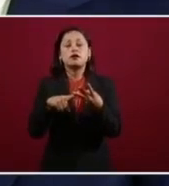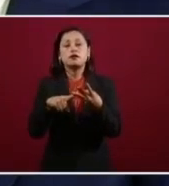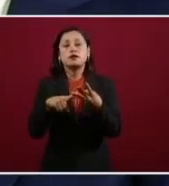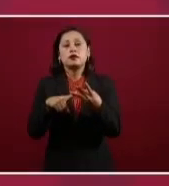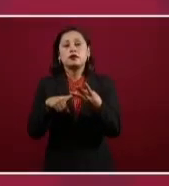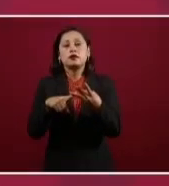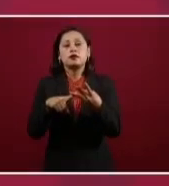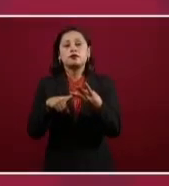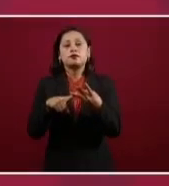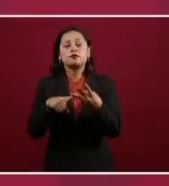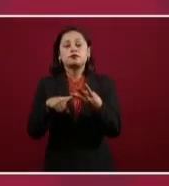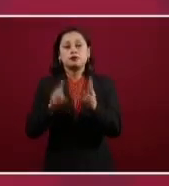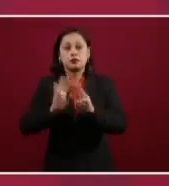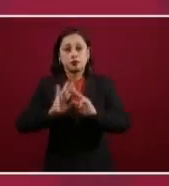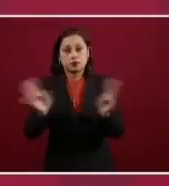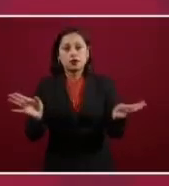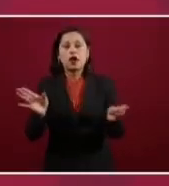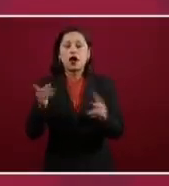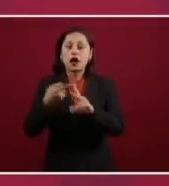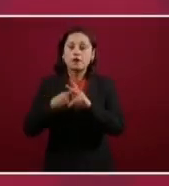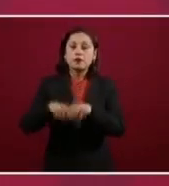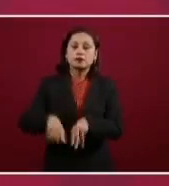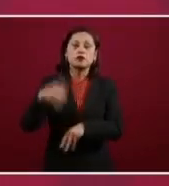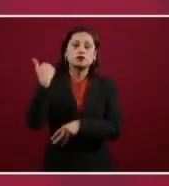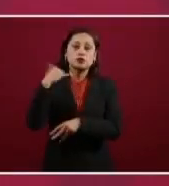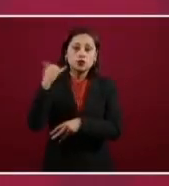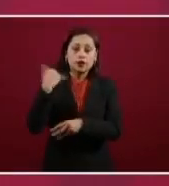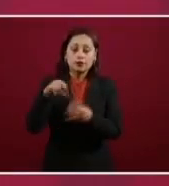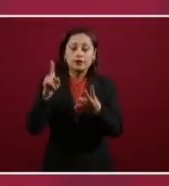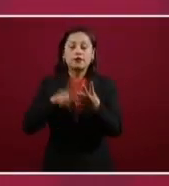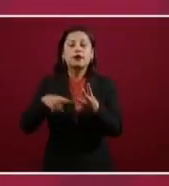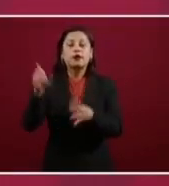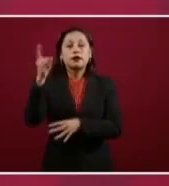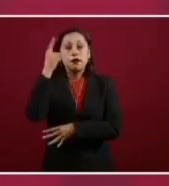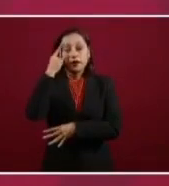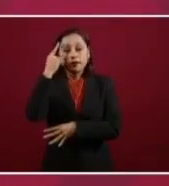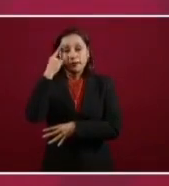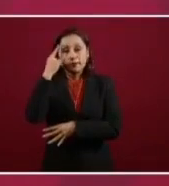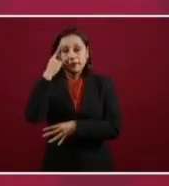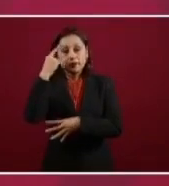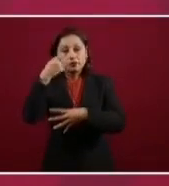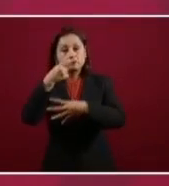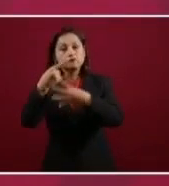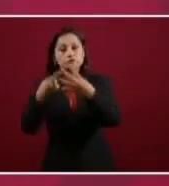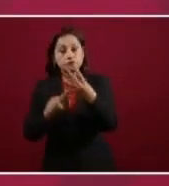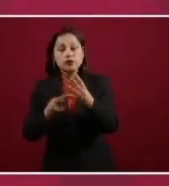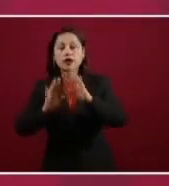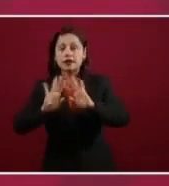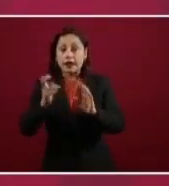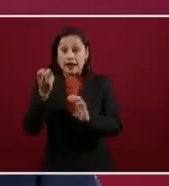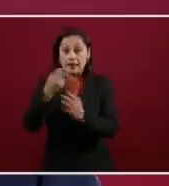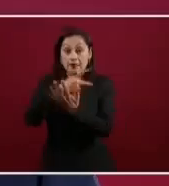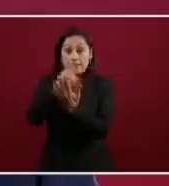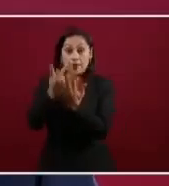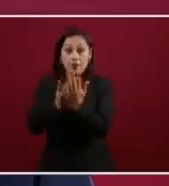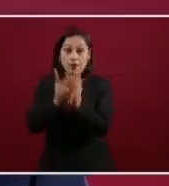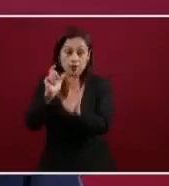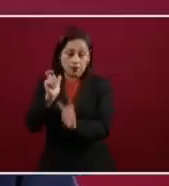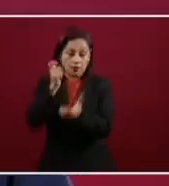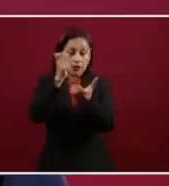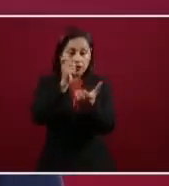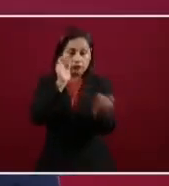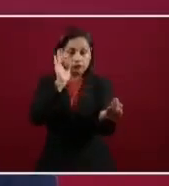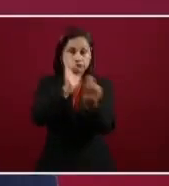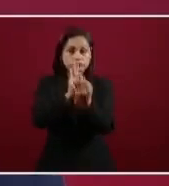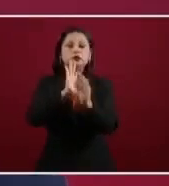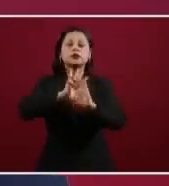pronto vamos a empezar en yucatán en campeche ya se está iniciando el programa es